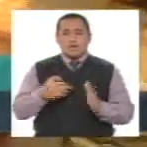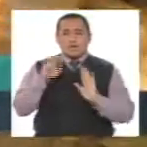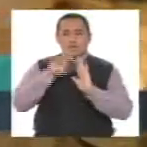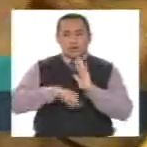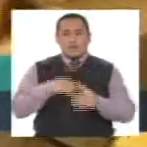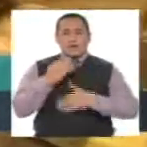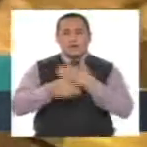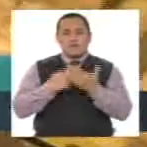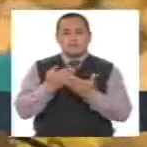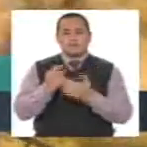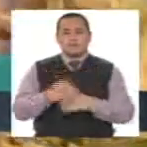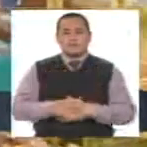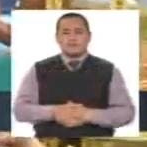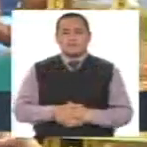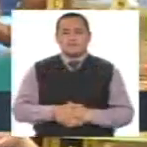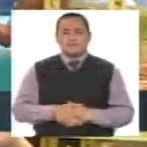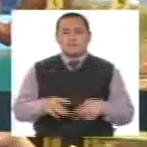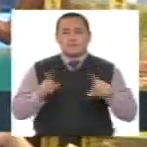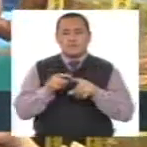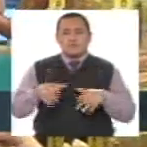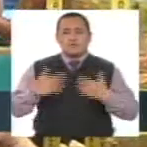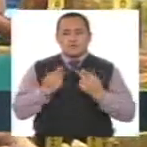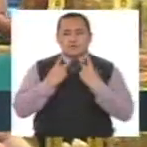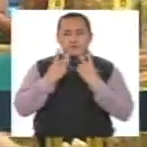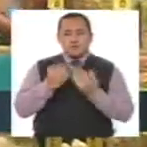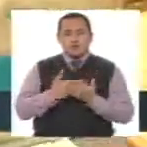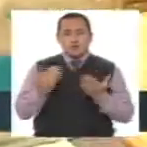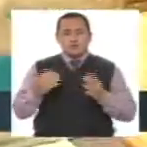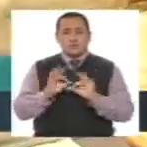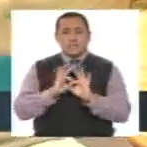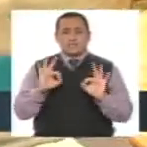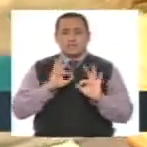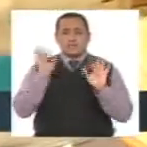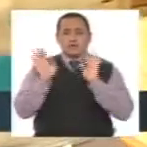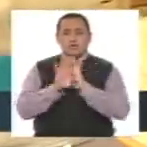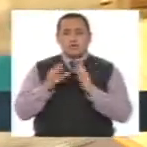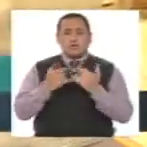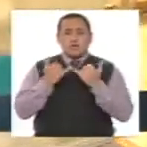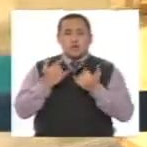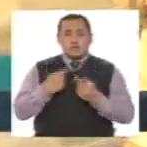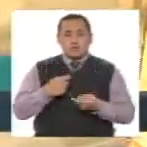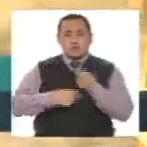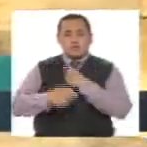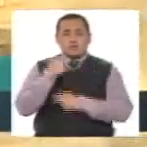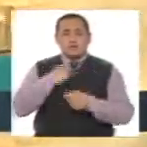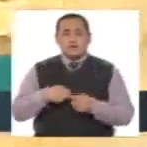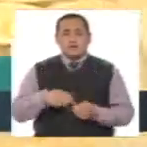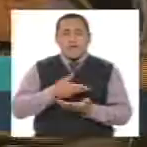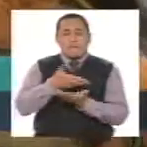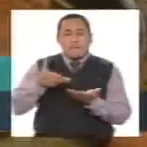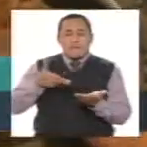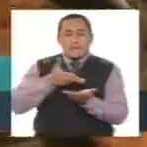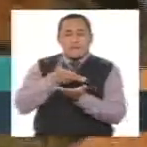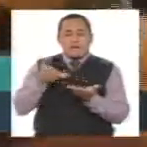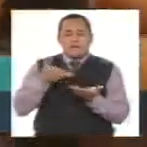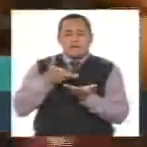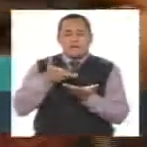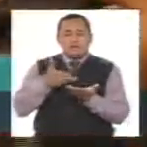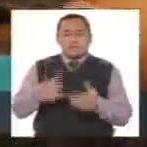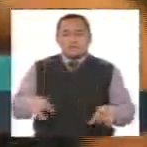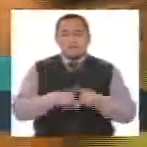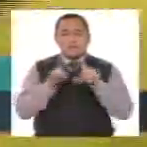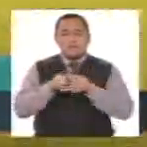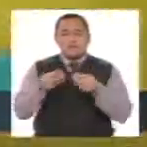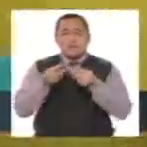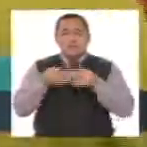marche sobre ruedas podemos encontrar productos preparados como por ejemplo hoy día nos tocó la papa a la huancaína con